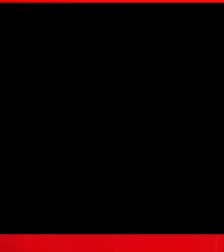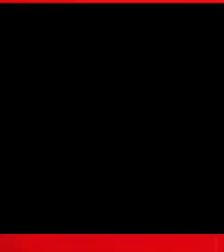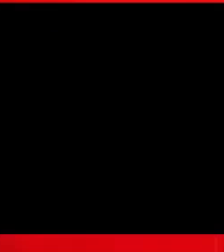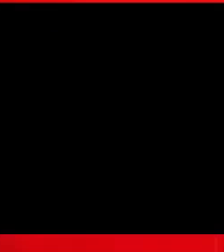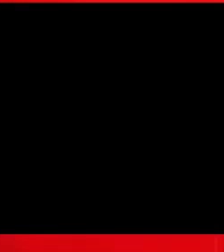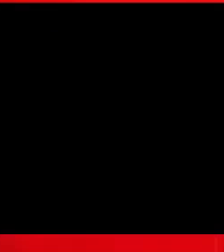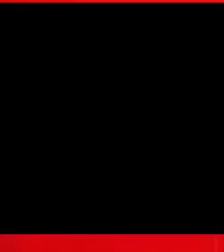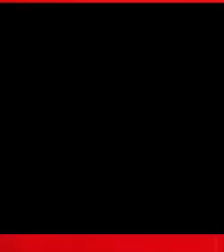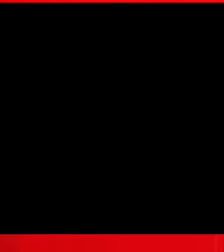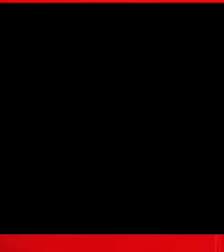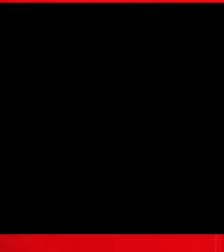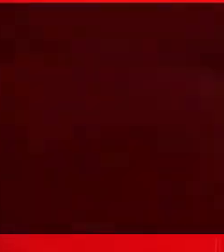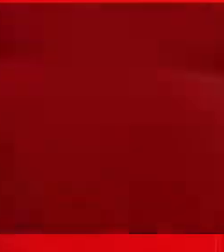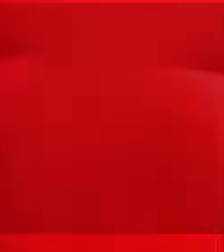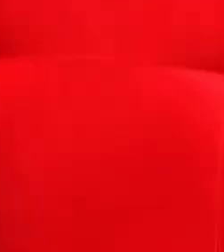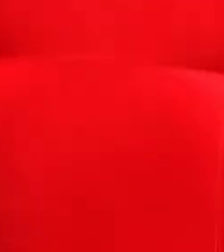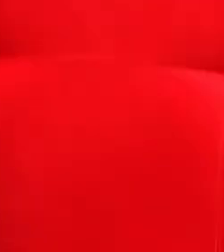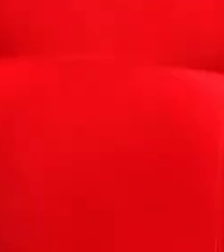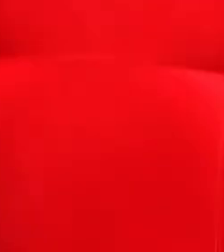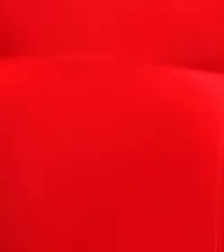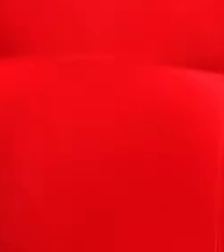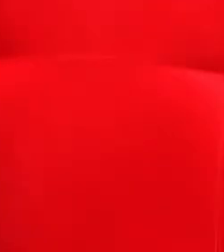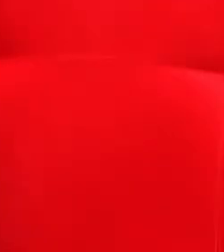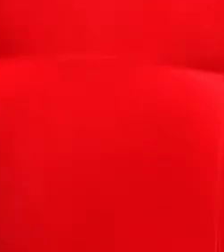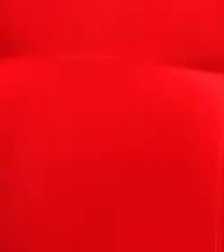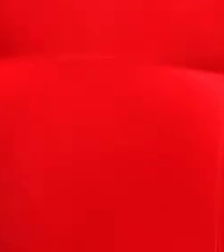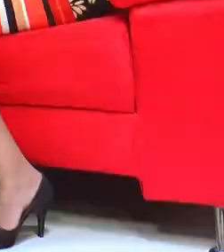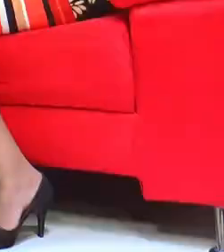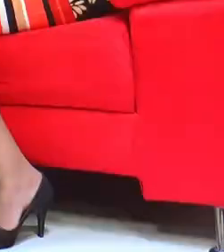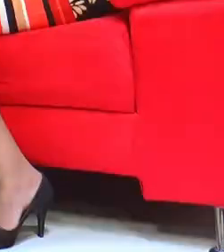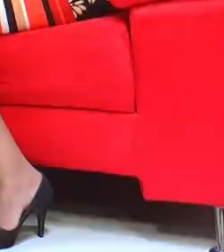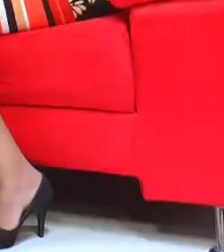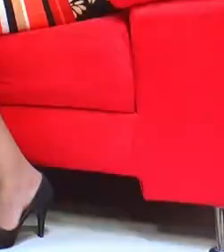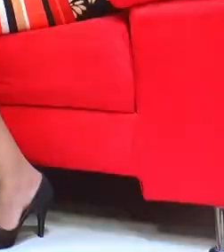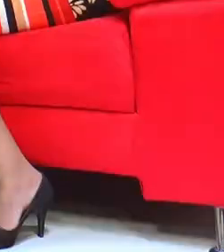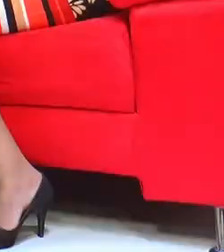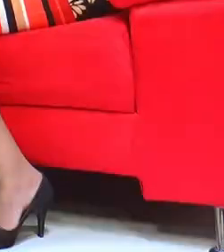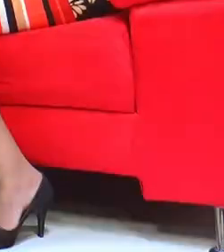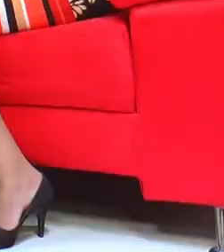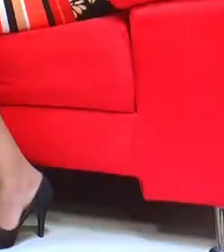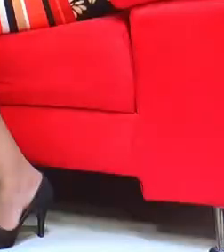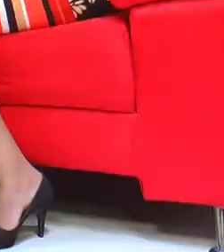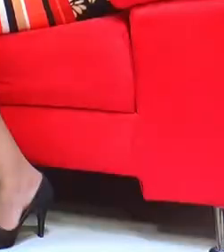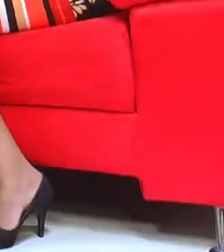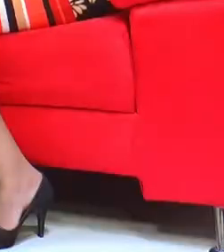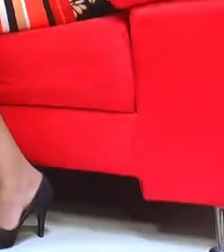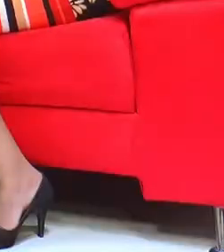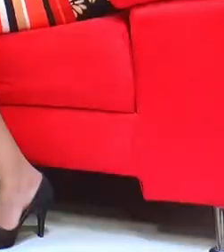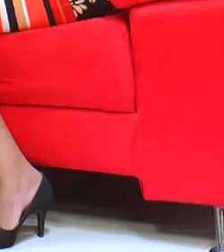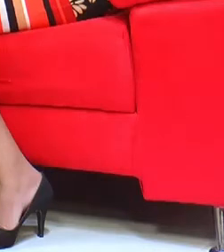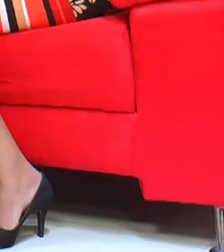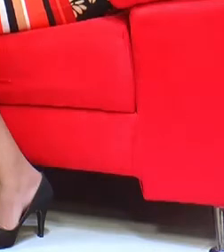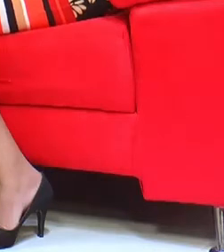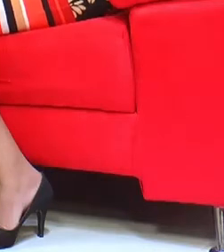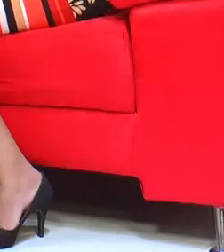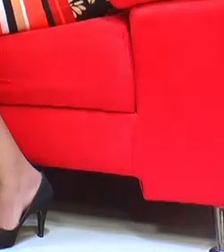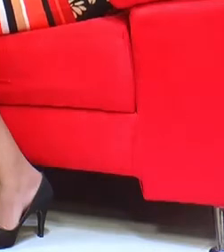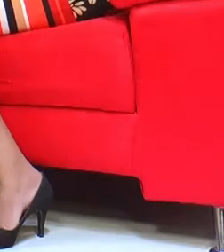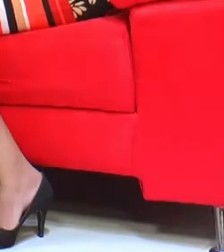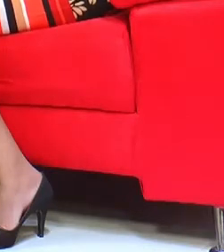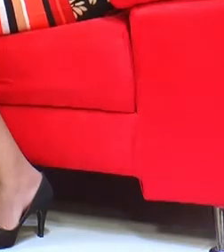calle 49, número 967, frente a la antigua Universidad de La Paz. Además que, Marcela, yo veo que ustedes manejan todo tipo de prendas,